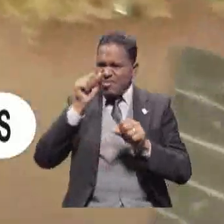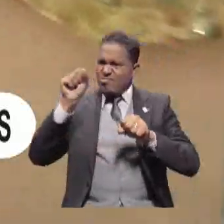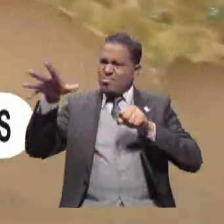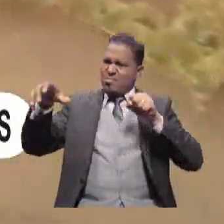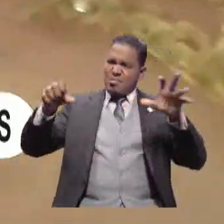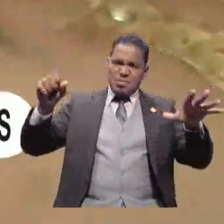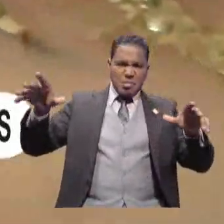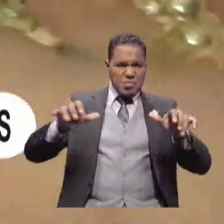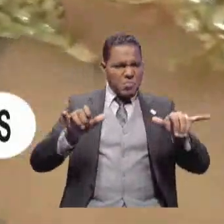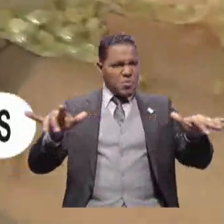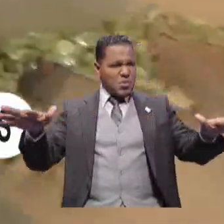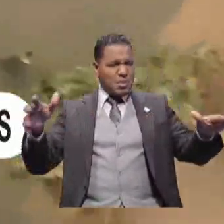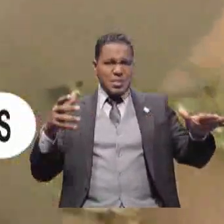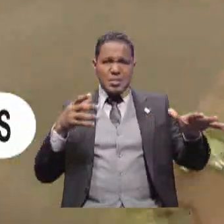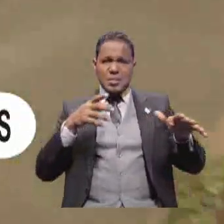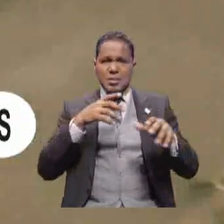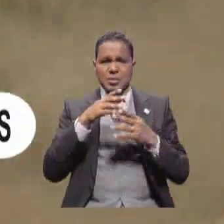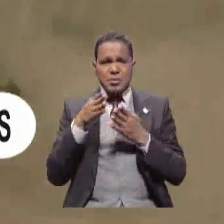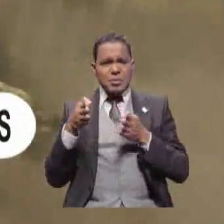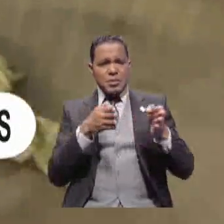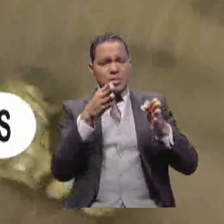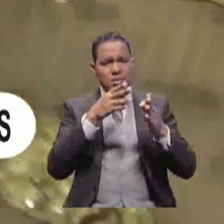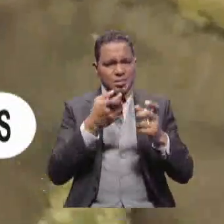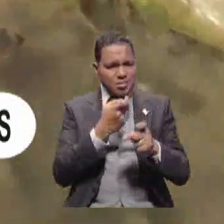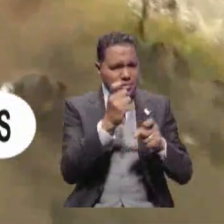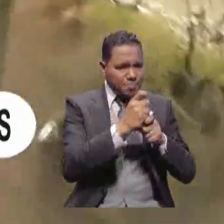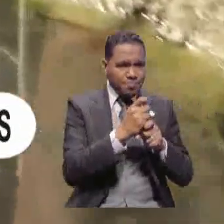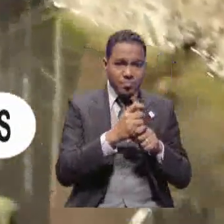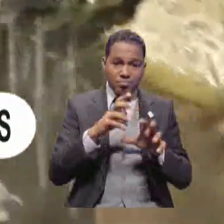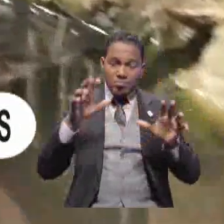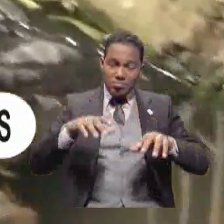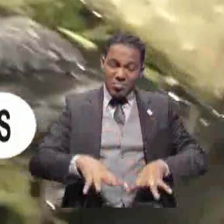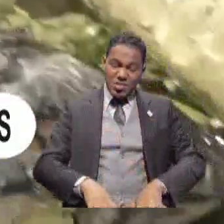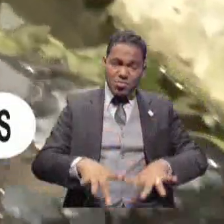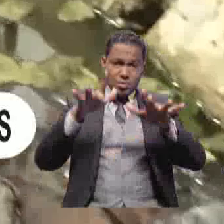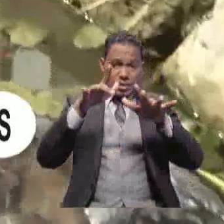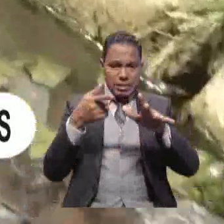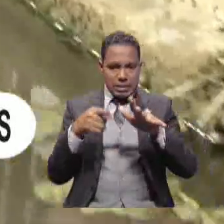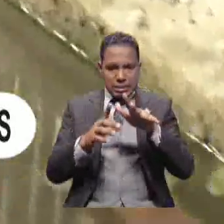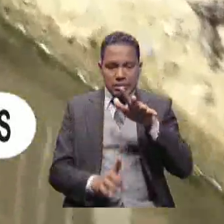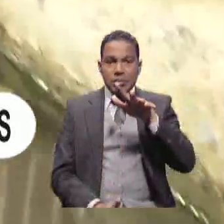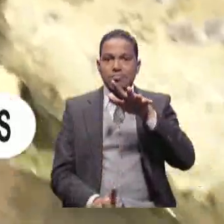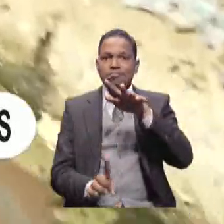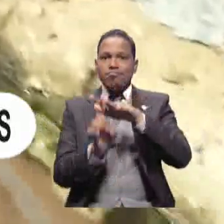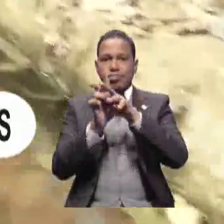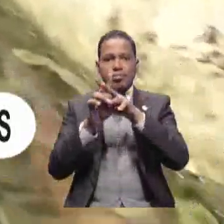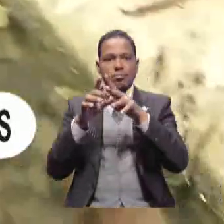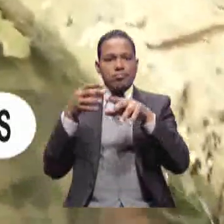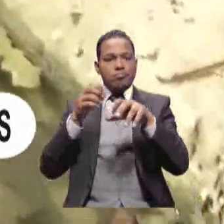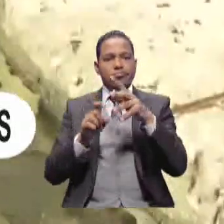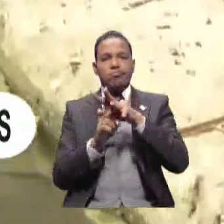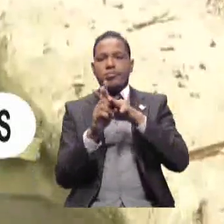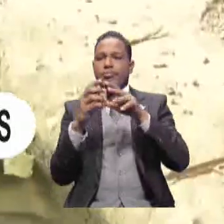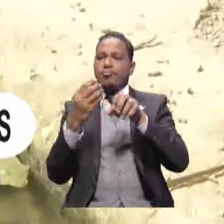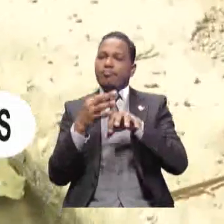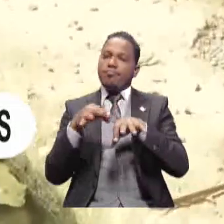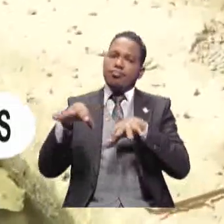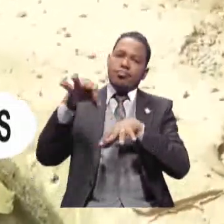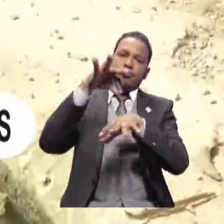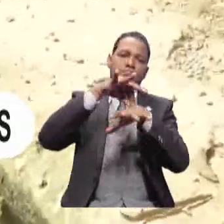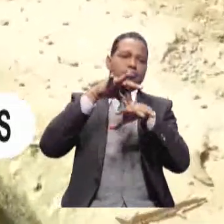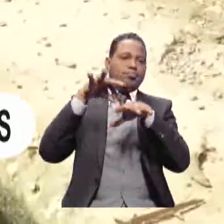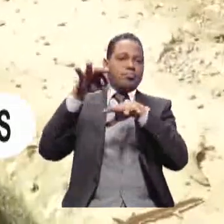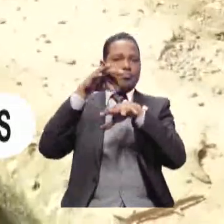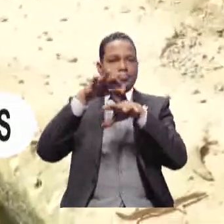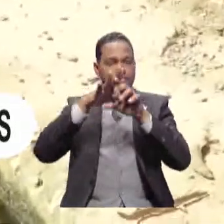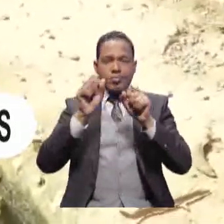deterioradas llueve y se arman unos charcos Y de ahí pues bueno las larvas hacen que se proliferen que multipliquen los mosquitos que podrían ser